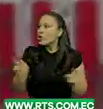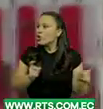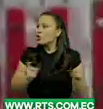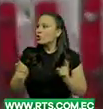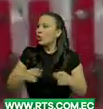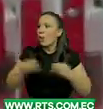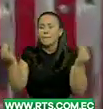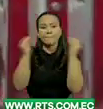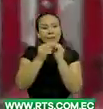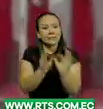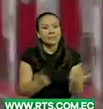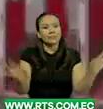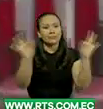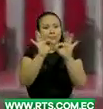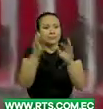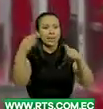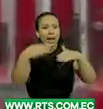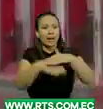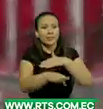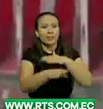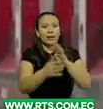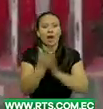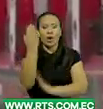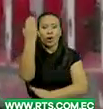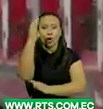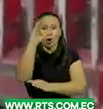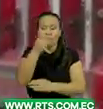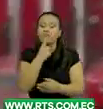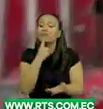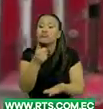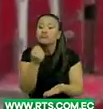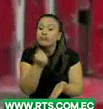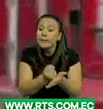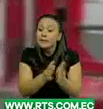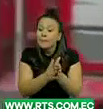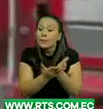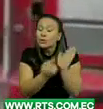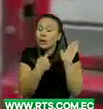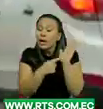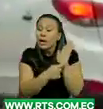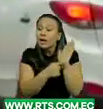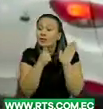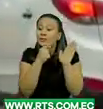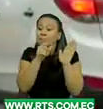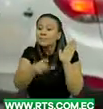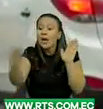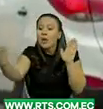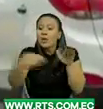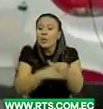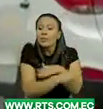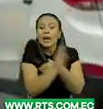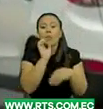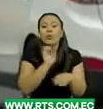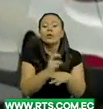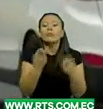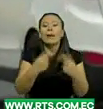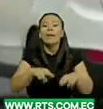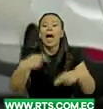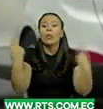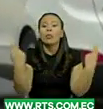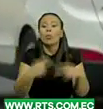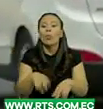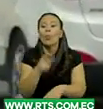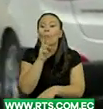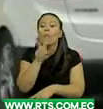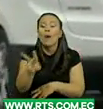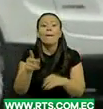operativo hacia el ingreso de Colombia y el retorno de los señores ecuatorianos también. El día,